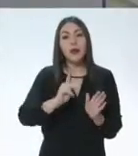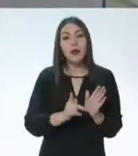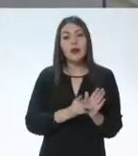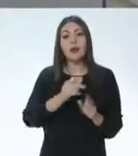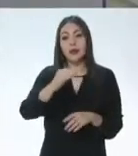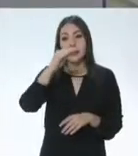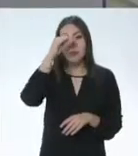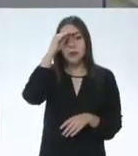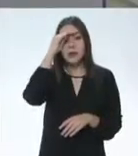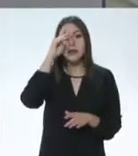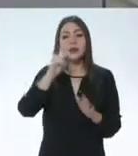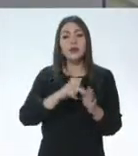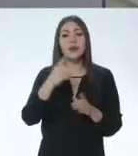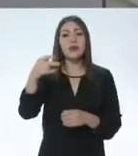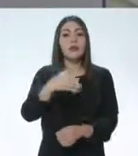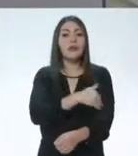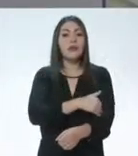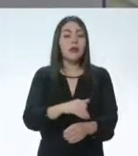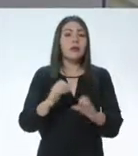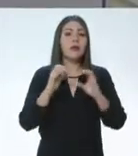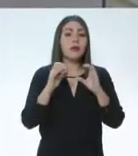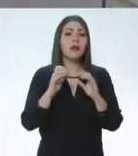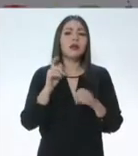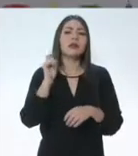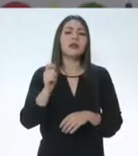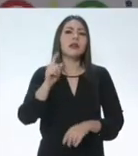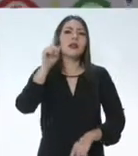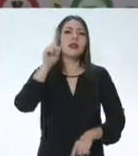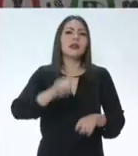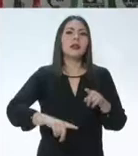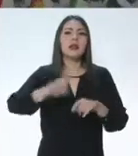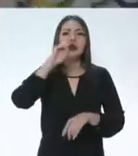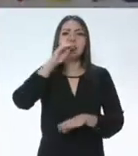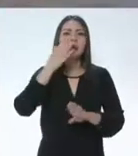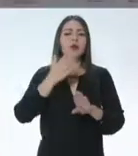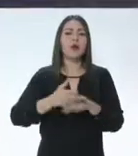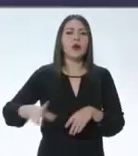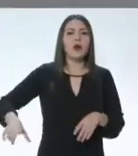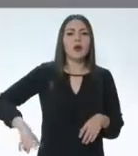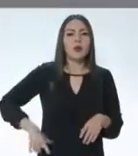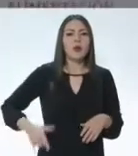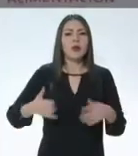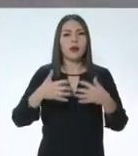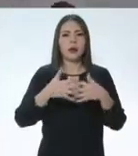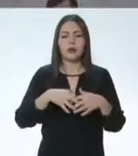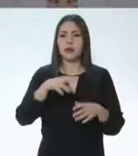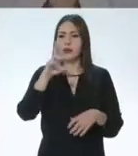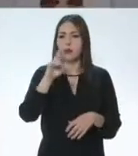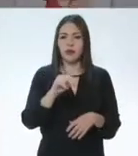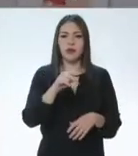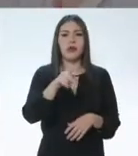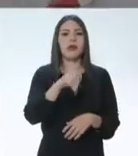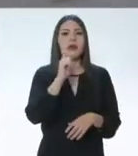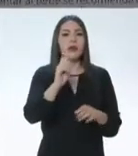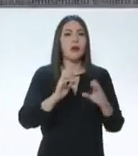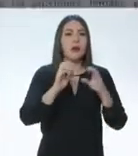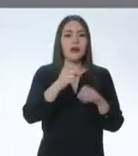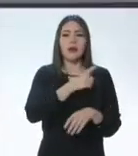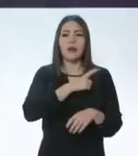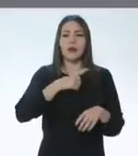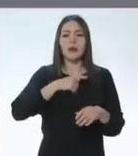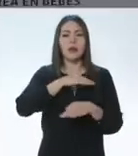deben recaer en las familias es quitarle una responsabilidad al Estado y a las empresas, ¿no? Los cuidados deben ser una responsabilidad compartida